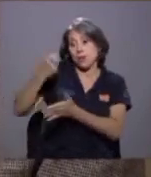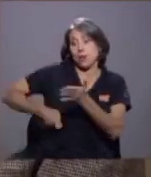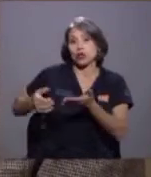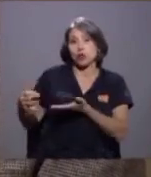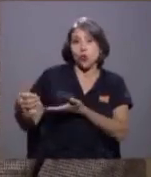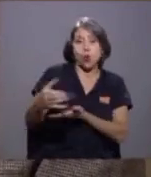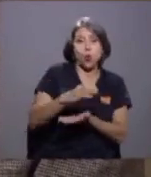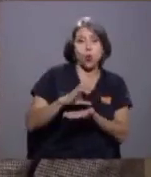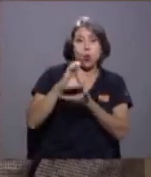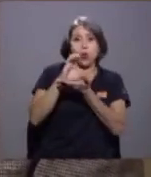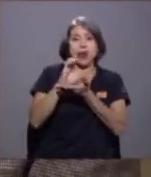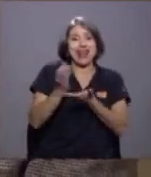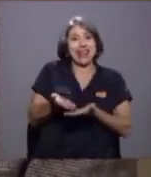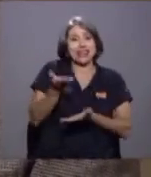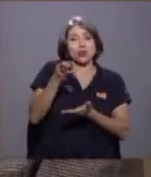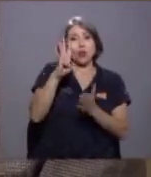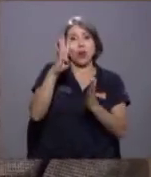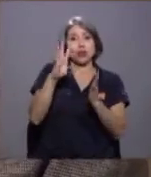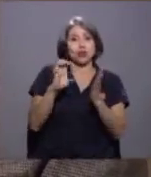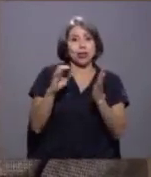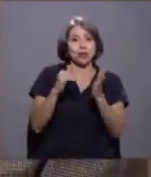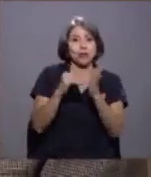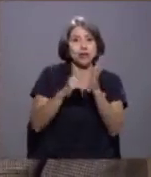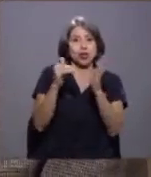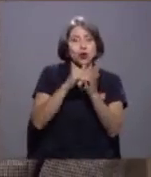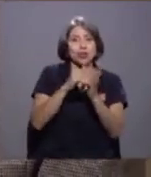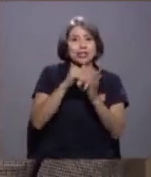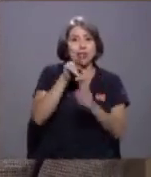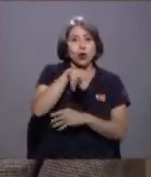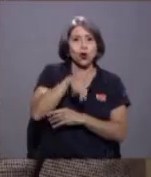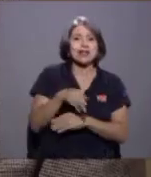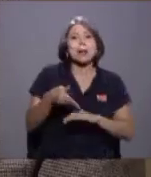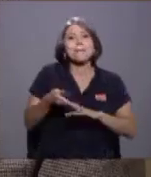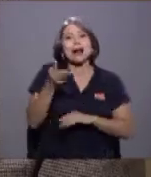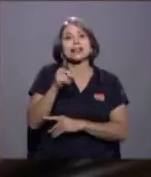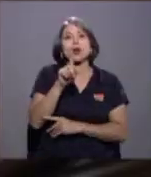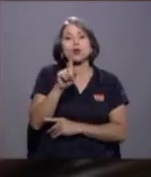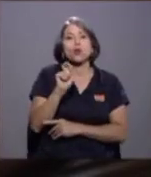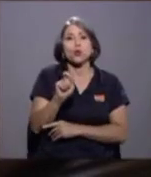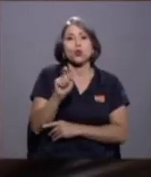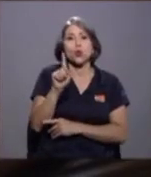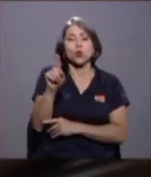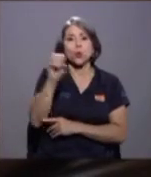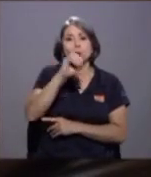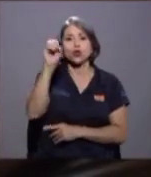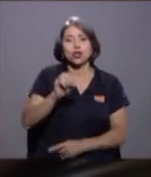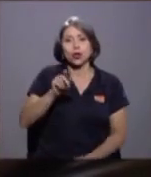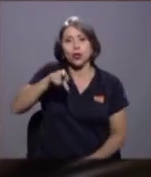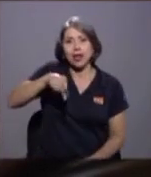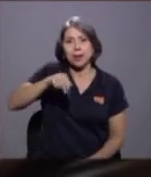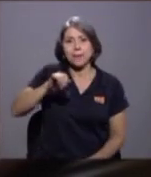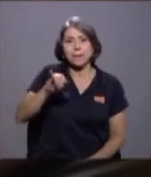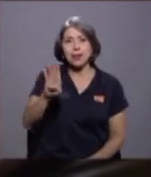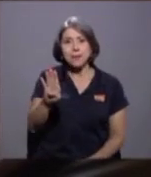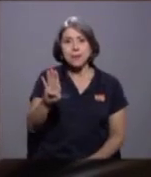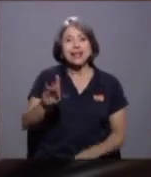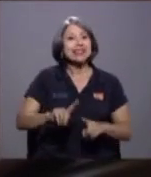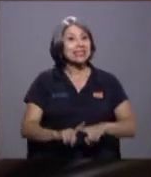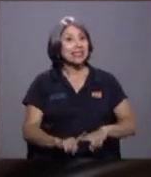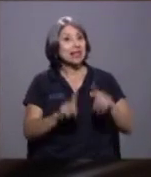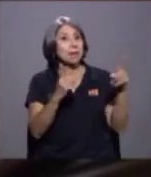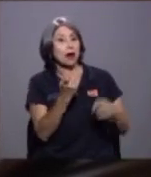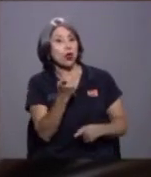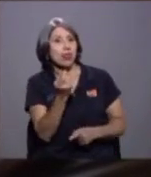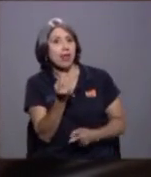millones de colones, más de un 1.1% del PIB. Y sin embargo el déficit